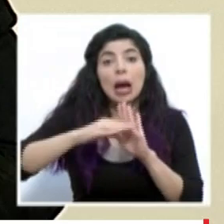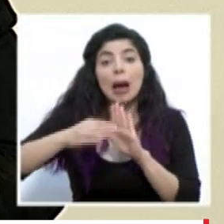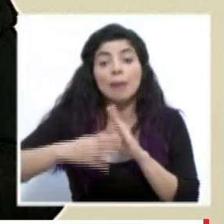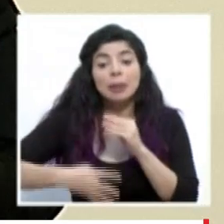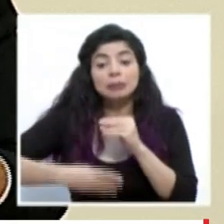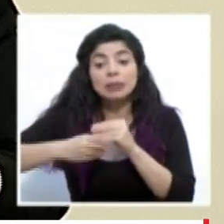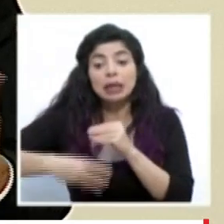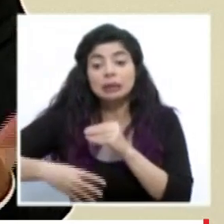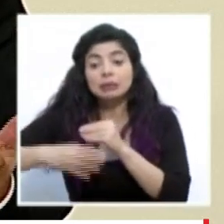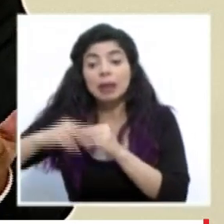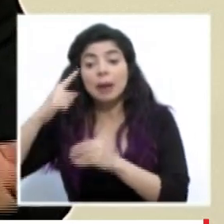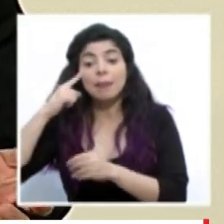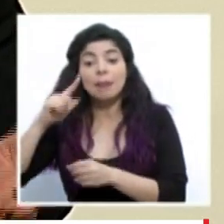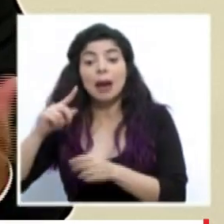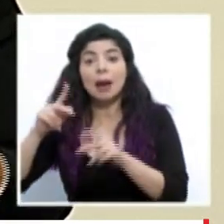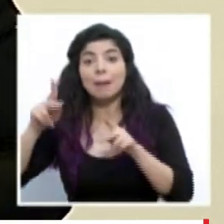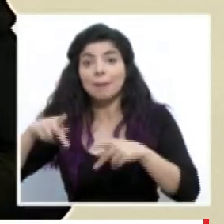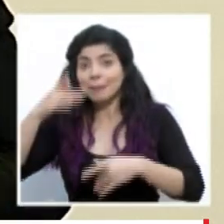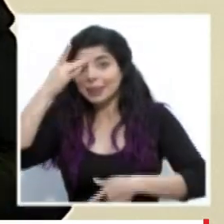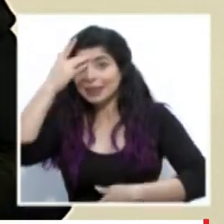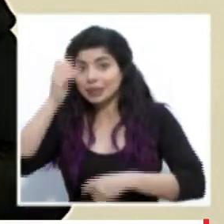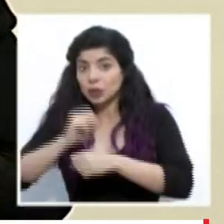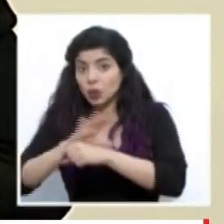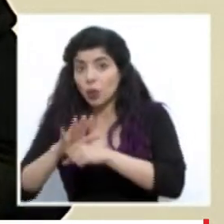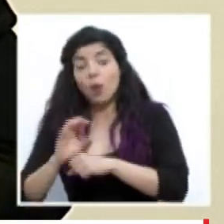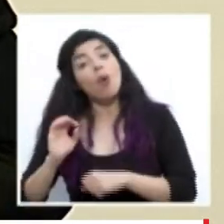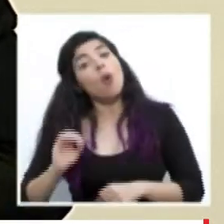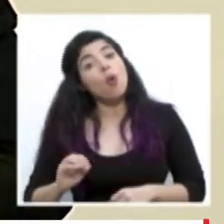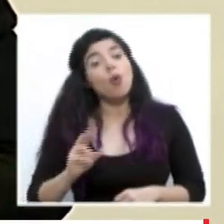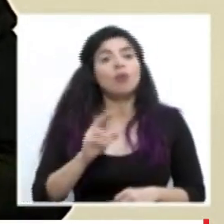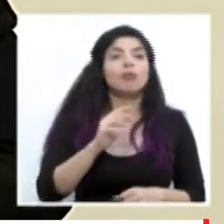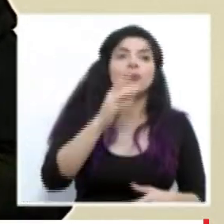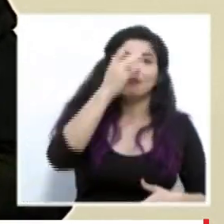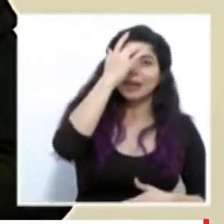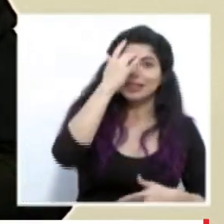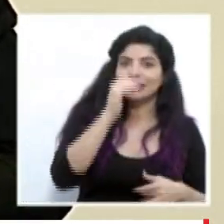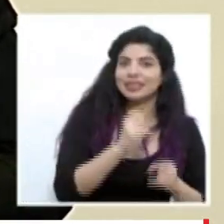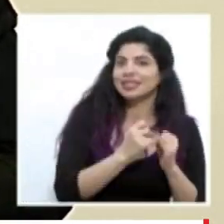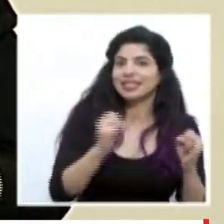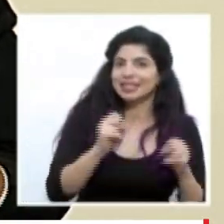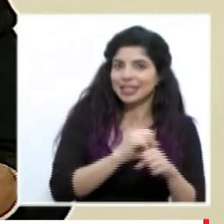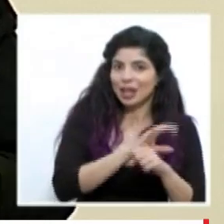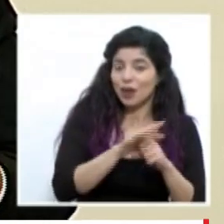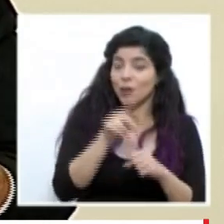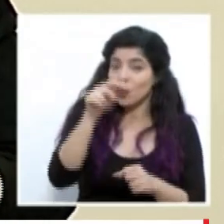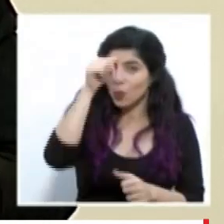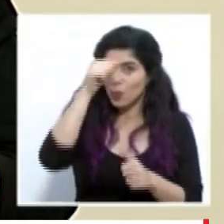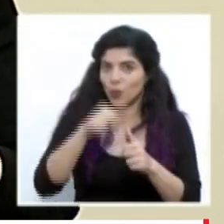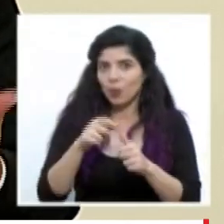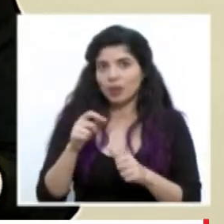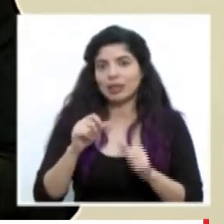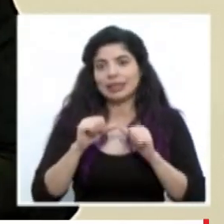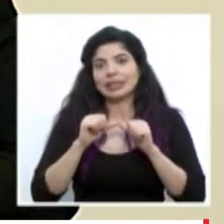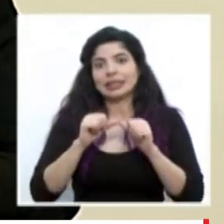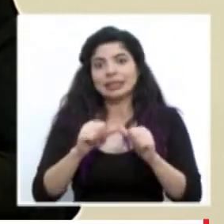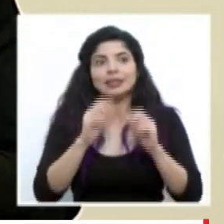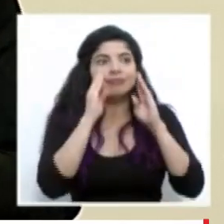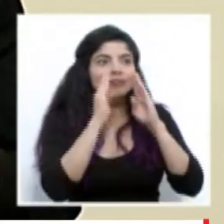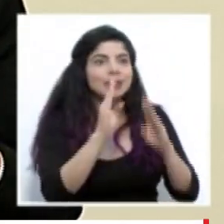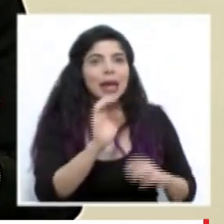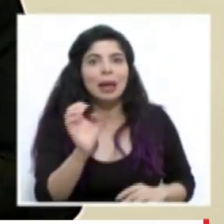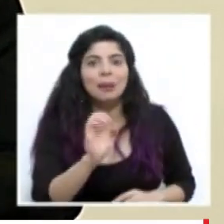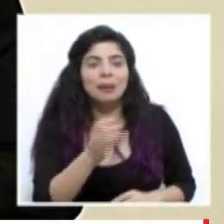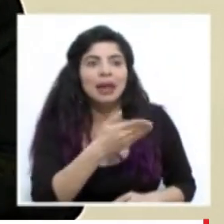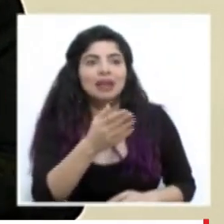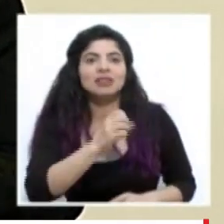pacientes COVID o más camas para pacientes no COVID, porque recuerden que aquí nosotros tenemos que seguir atendiendo las